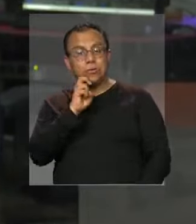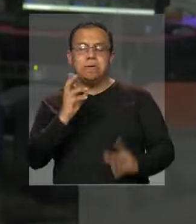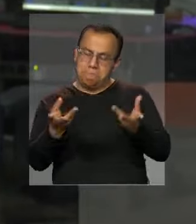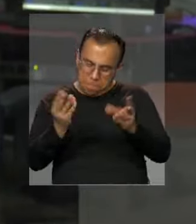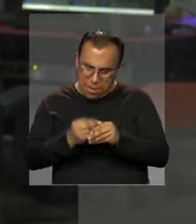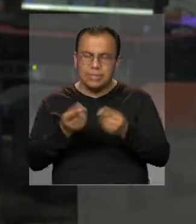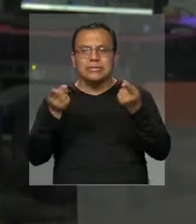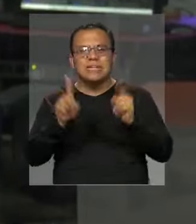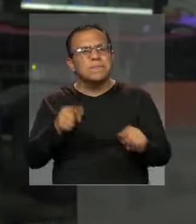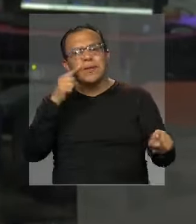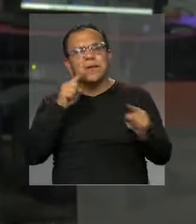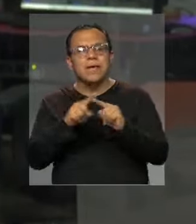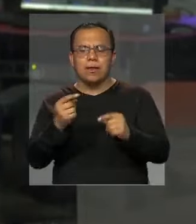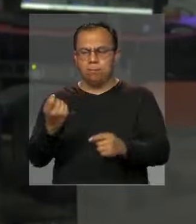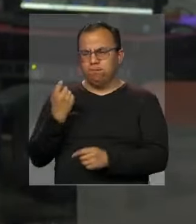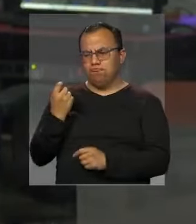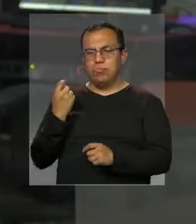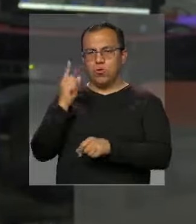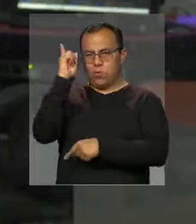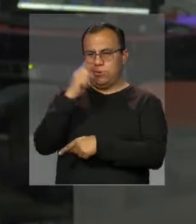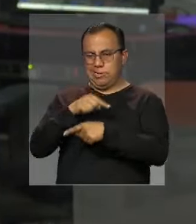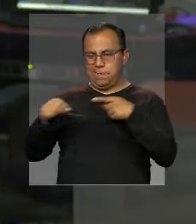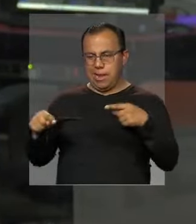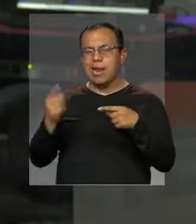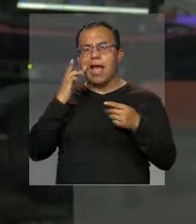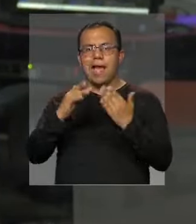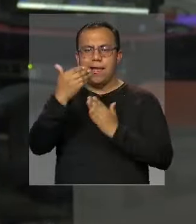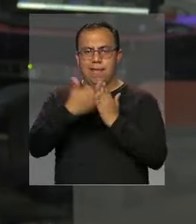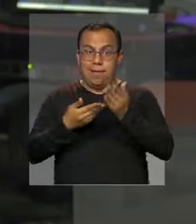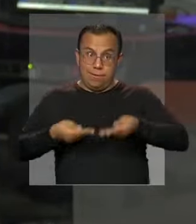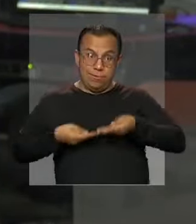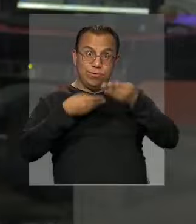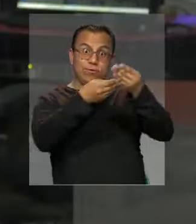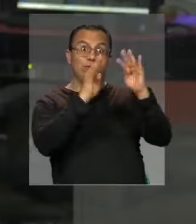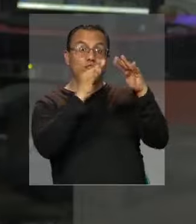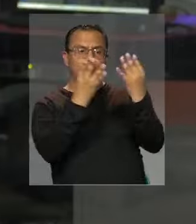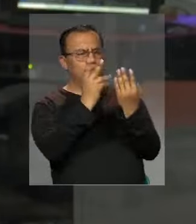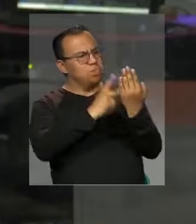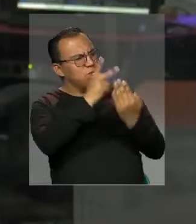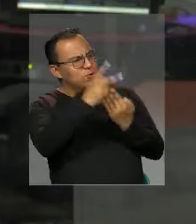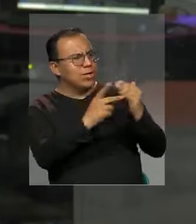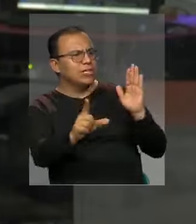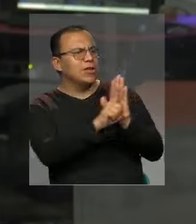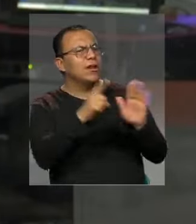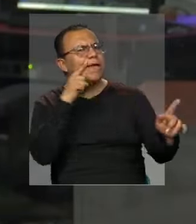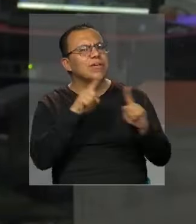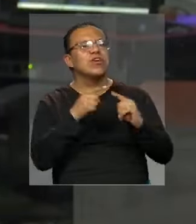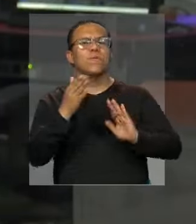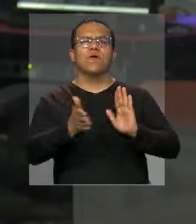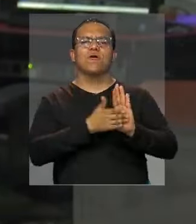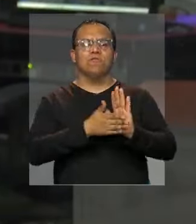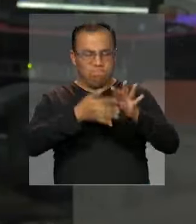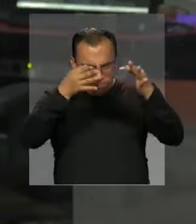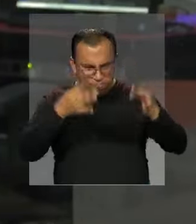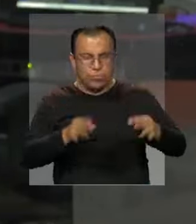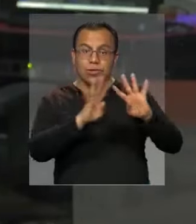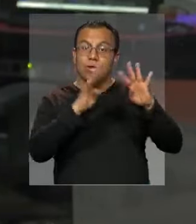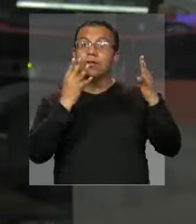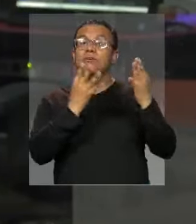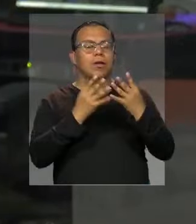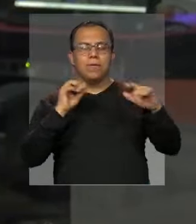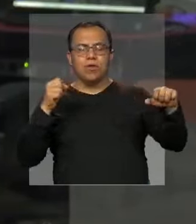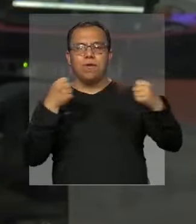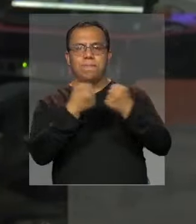también quiero contarles que hace apenas una semana se radicó en el Congreso un proyecto de ley que quiere ratificar un